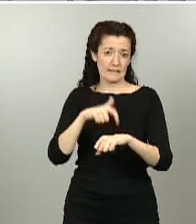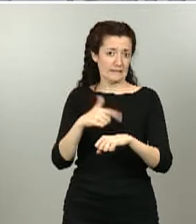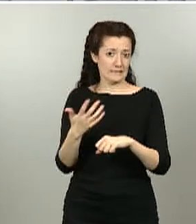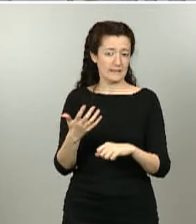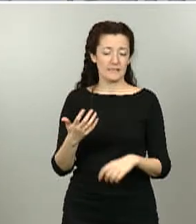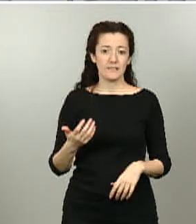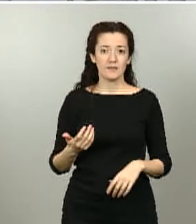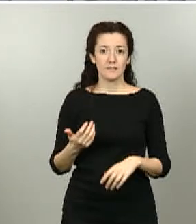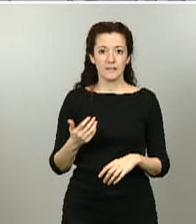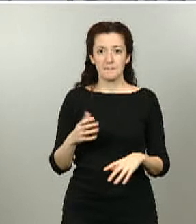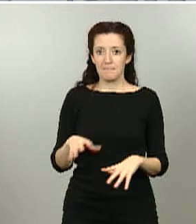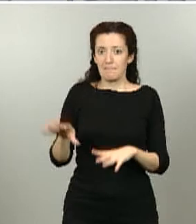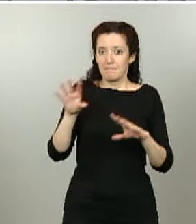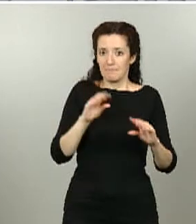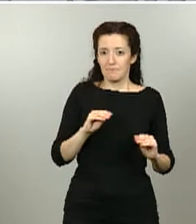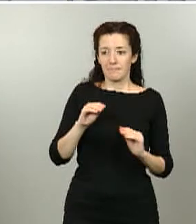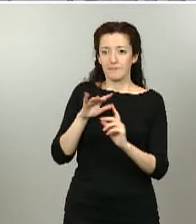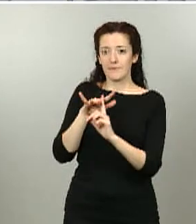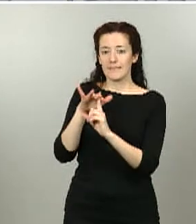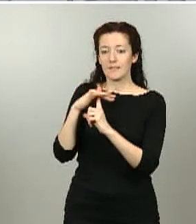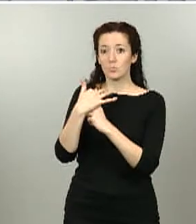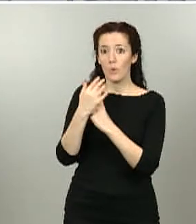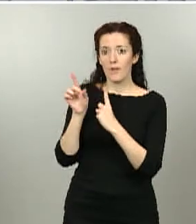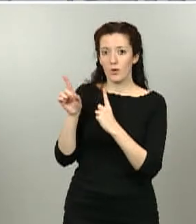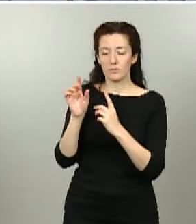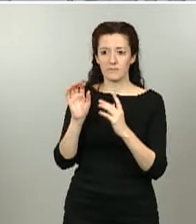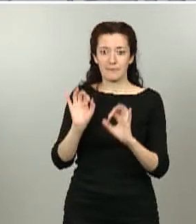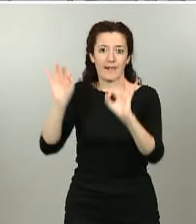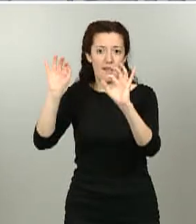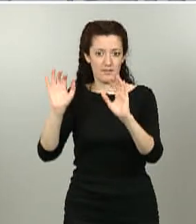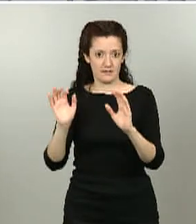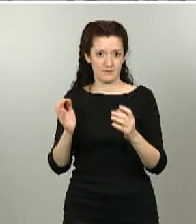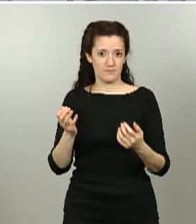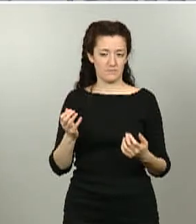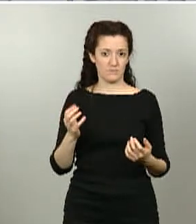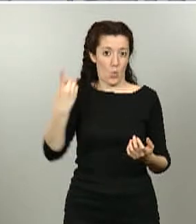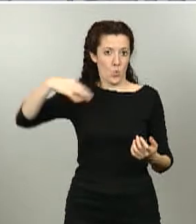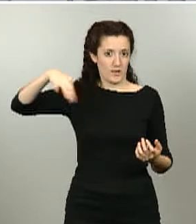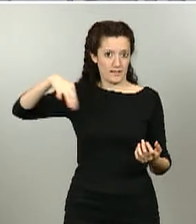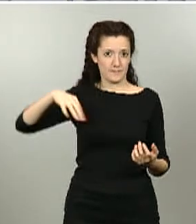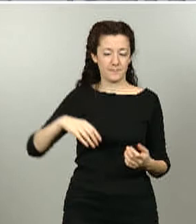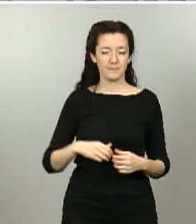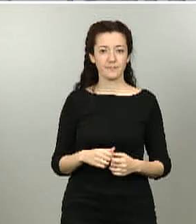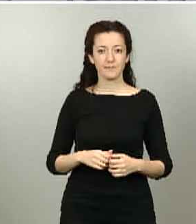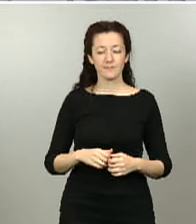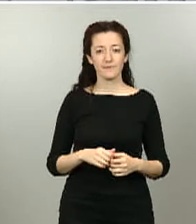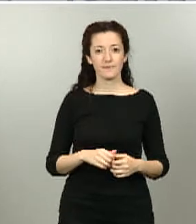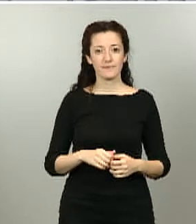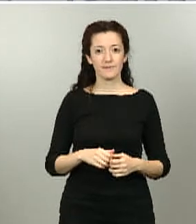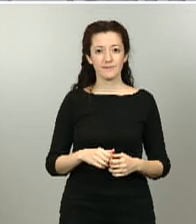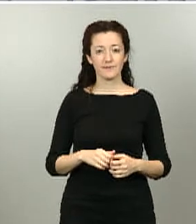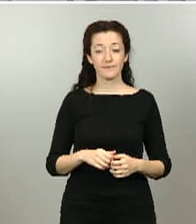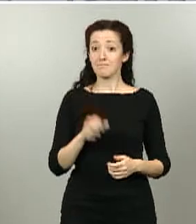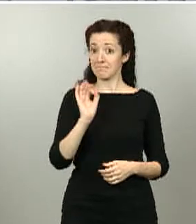que es una situación en principio particular. Sí que puede ser muy interesante desde el punto de vista de identificar